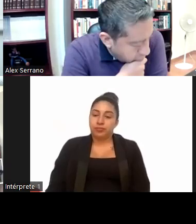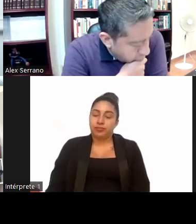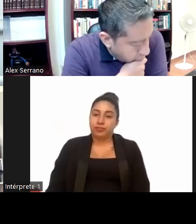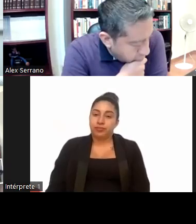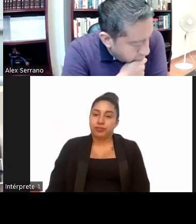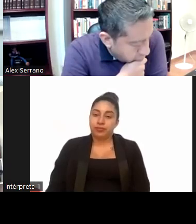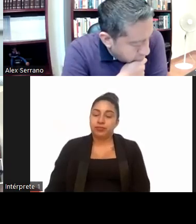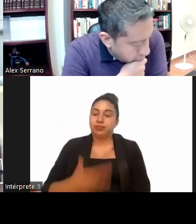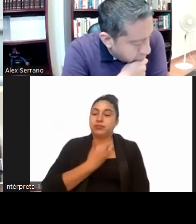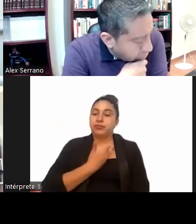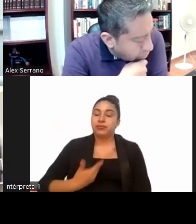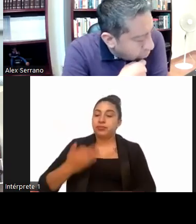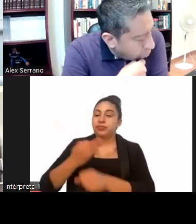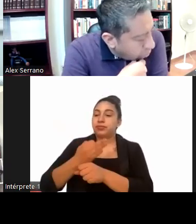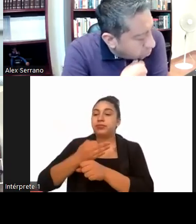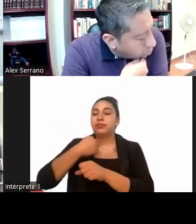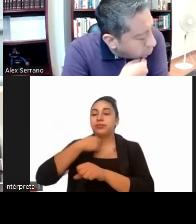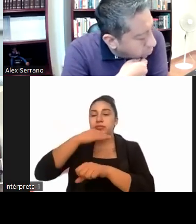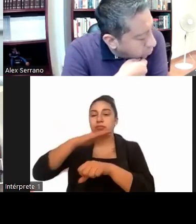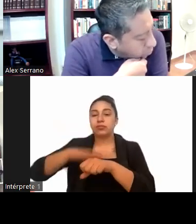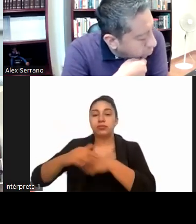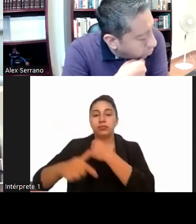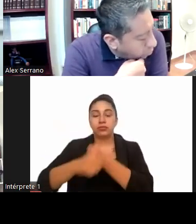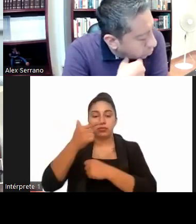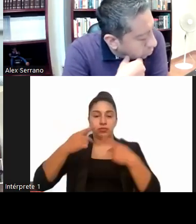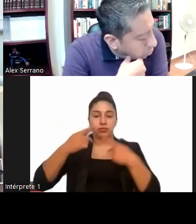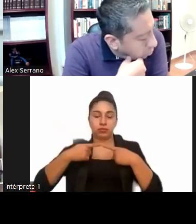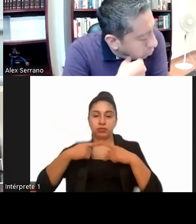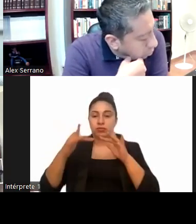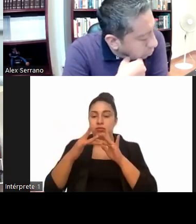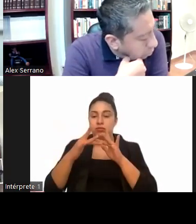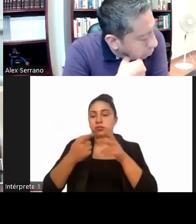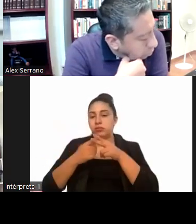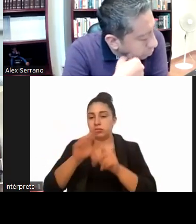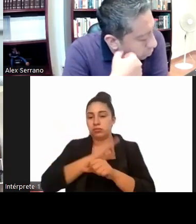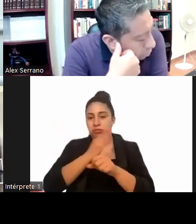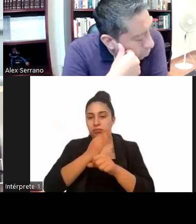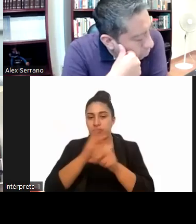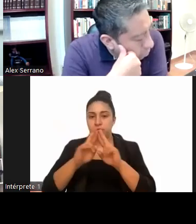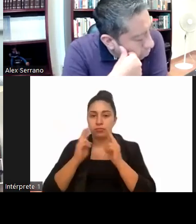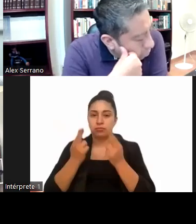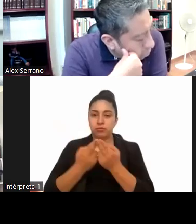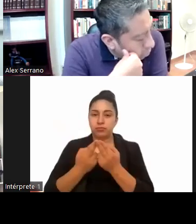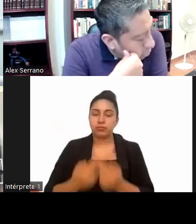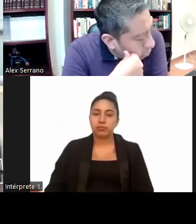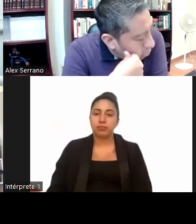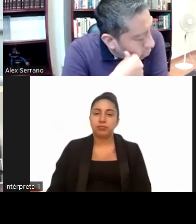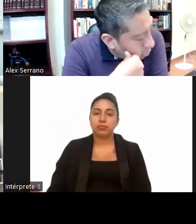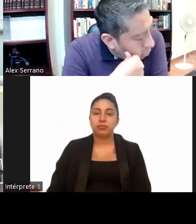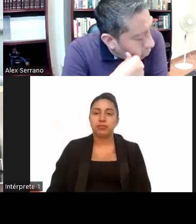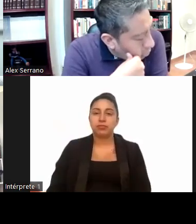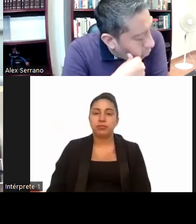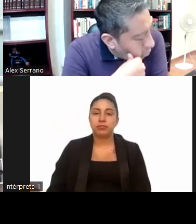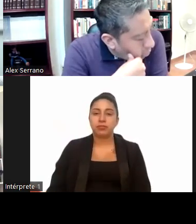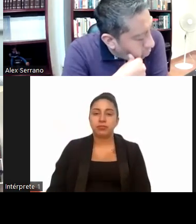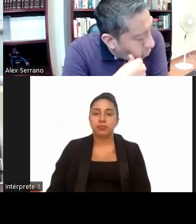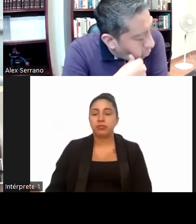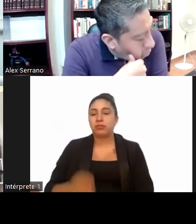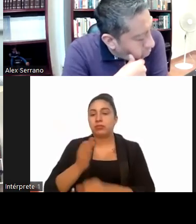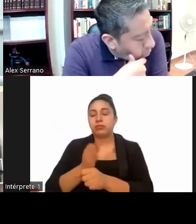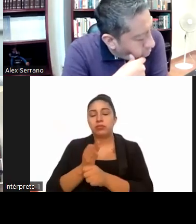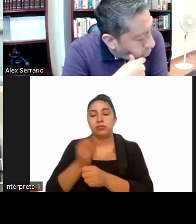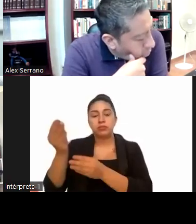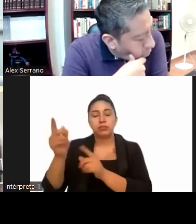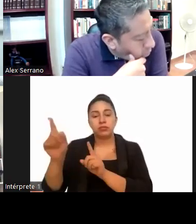Presidente, se cuenta con una asistencia de 2 integrantes del comité, existe el quórum para iniciar la sesión. En carácter de invitados se encuentra la Comisión para